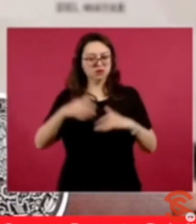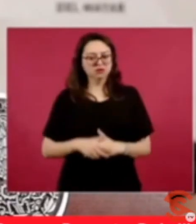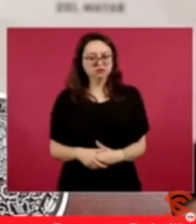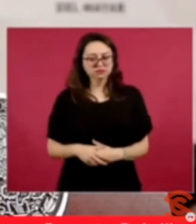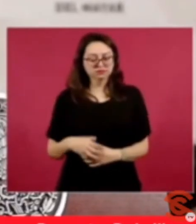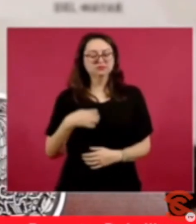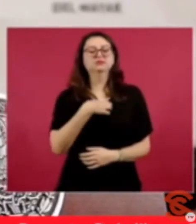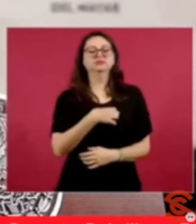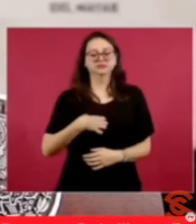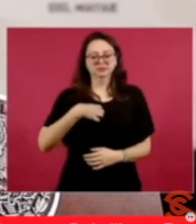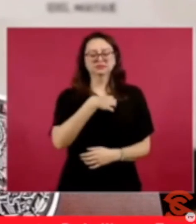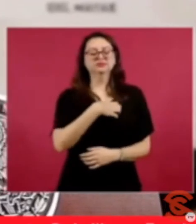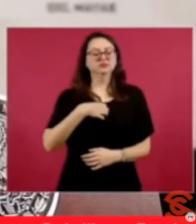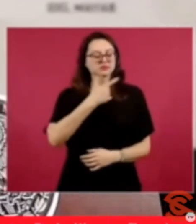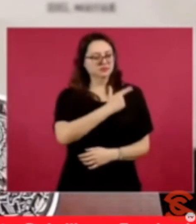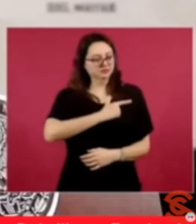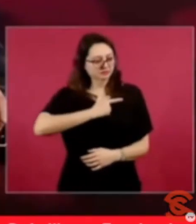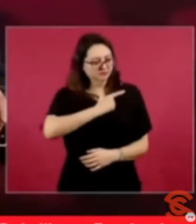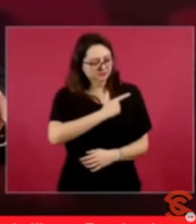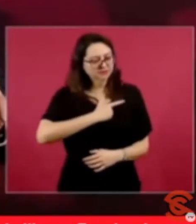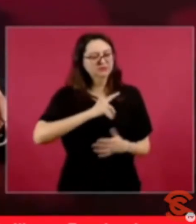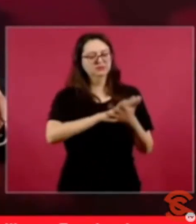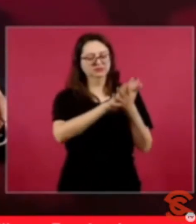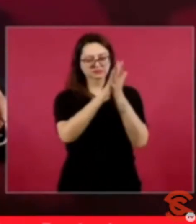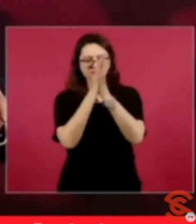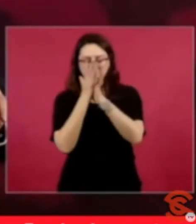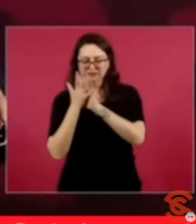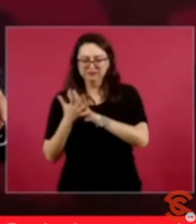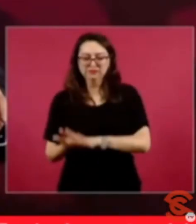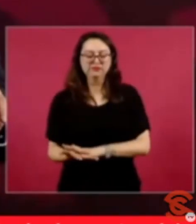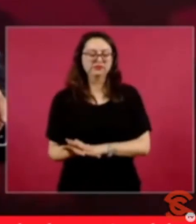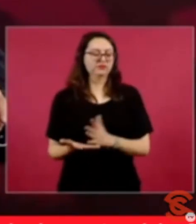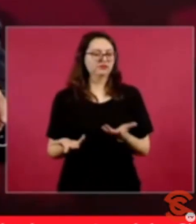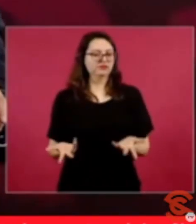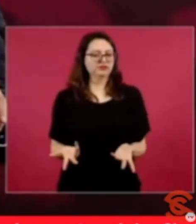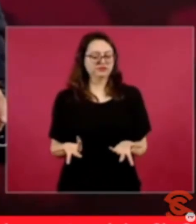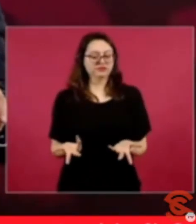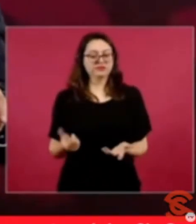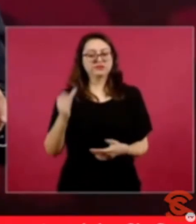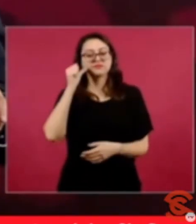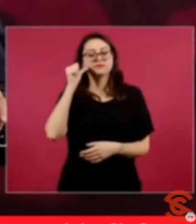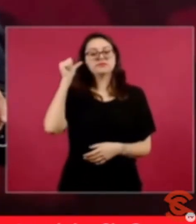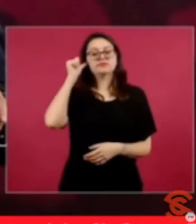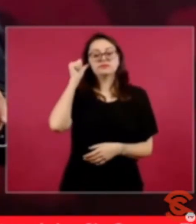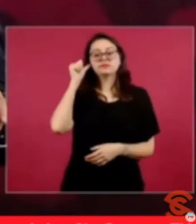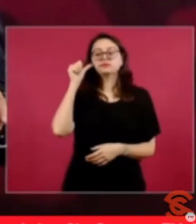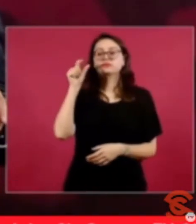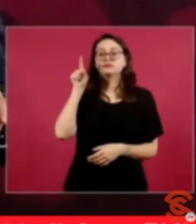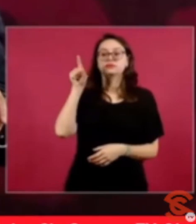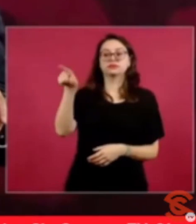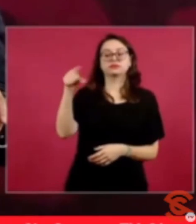contenta con la transformación. Ayer fuimos a Salina Cruz